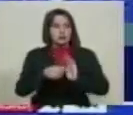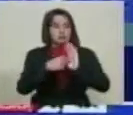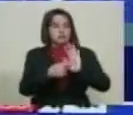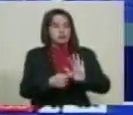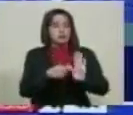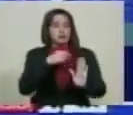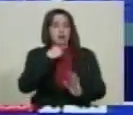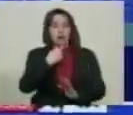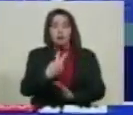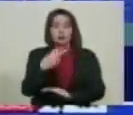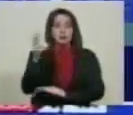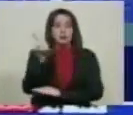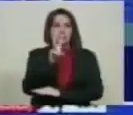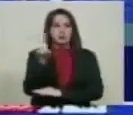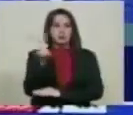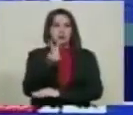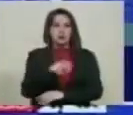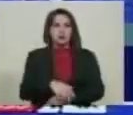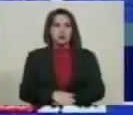Venezuela,